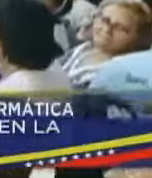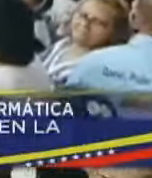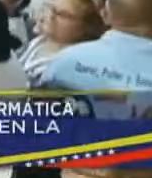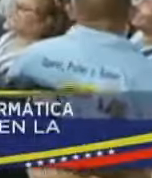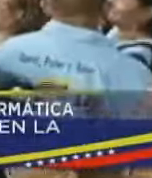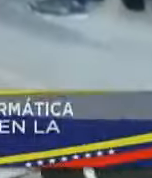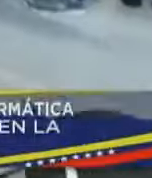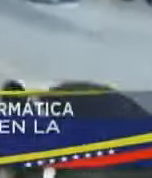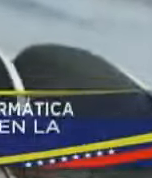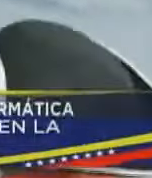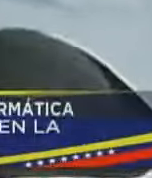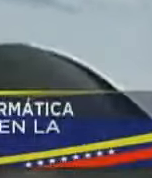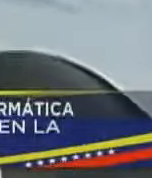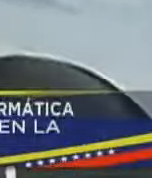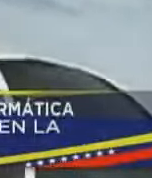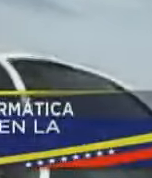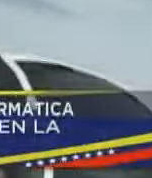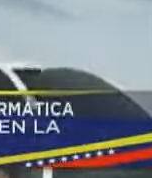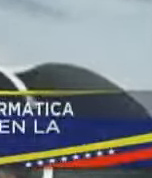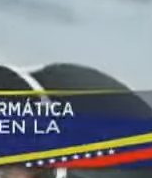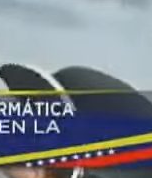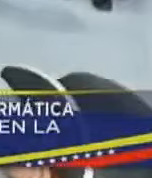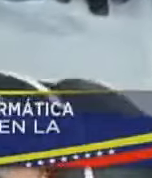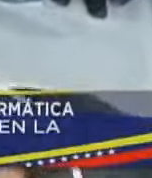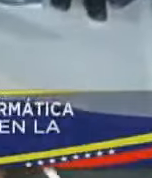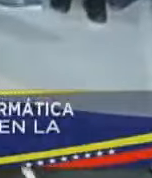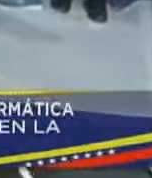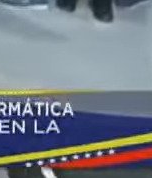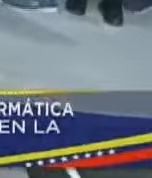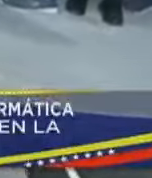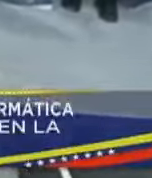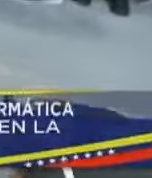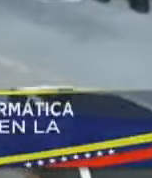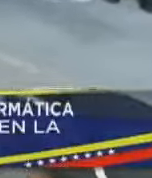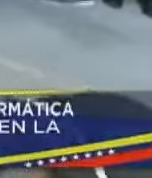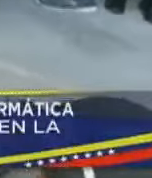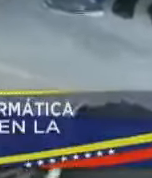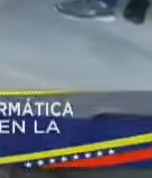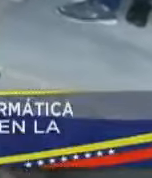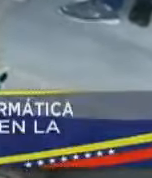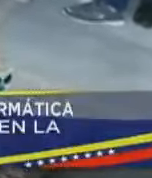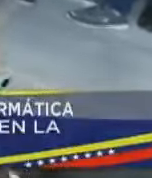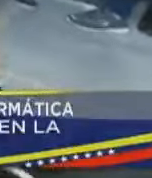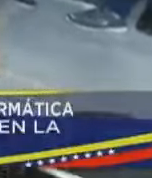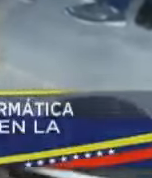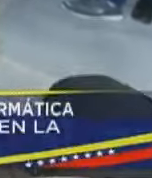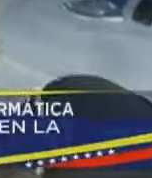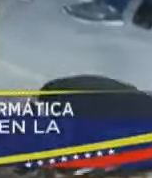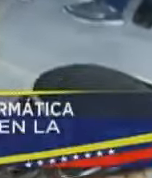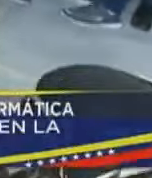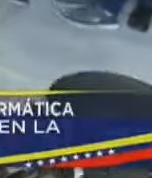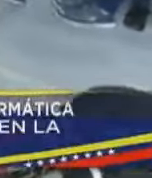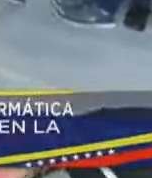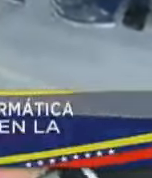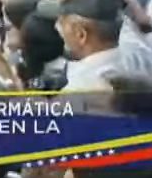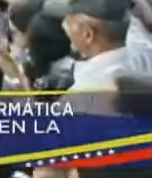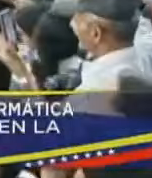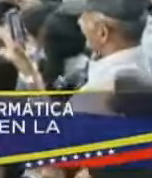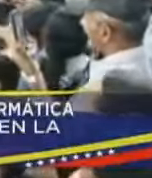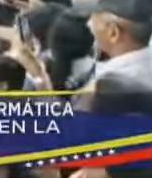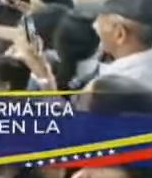presidente, todo lo que fue la cocina, el comedor y el Centro Bolivariano de Informática y